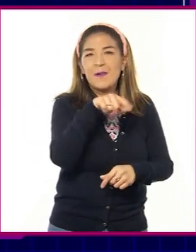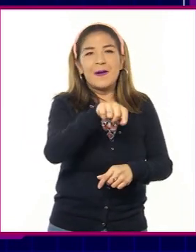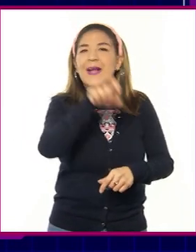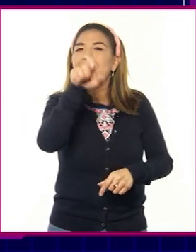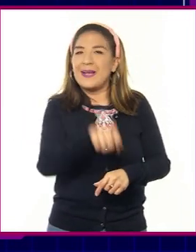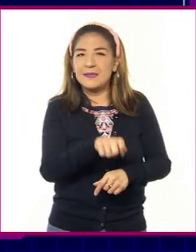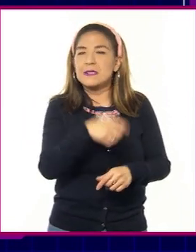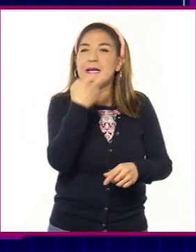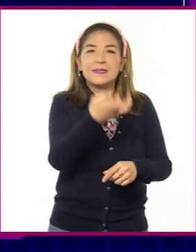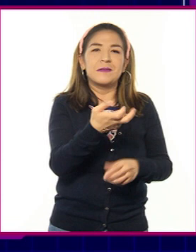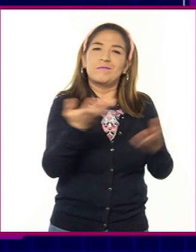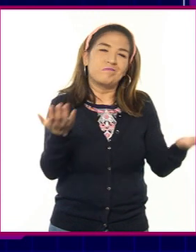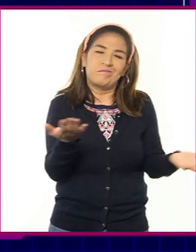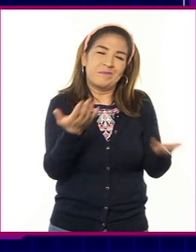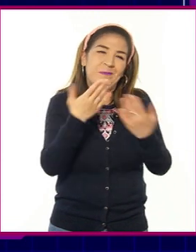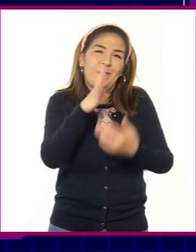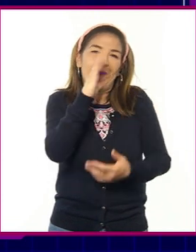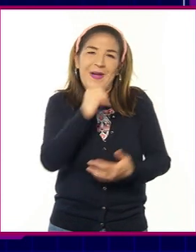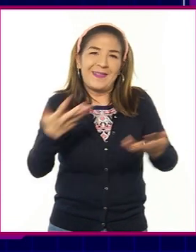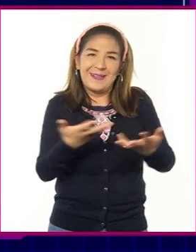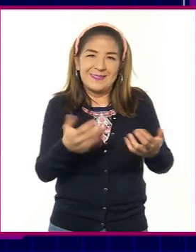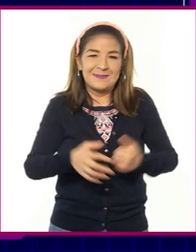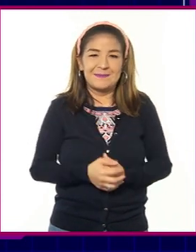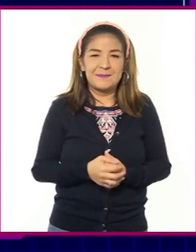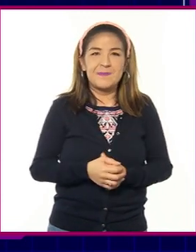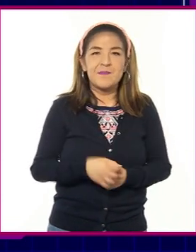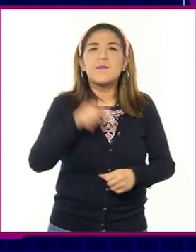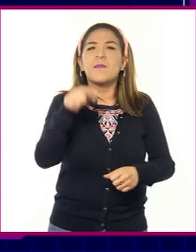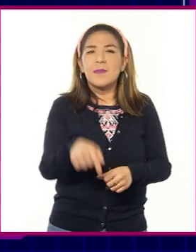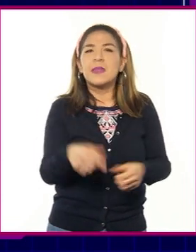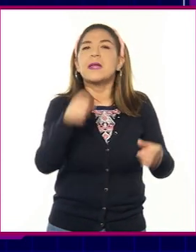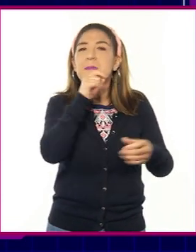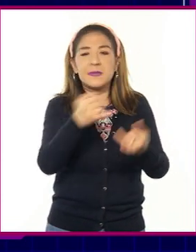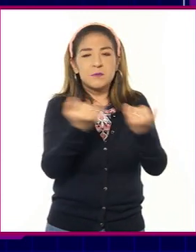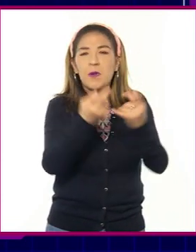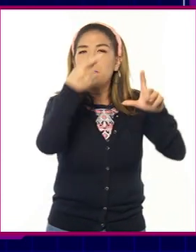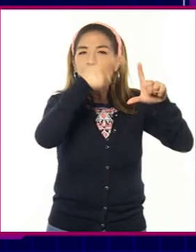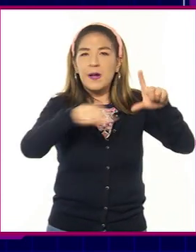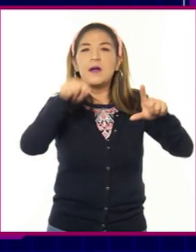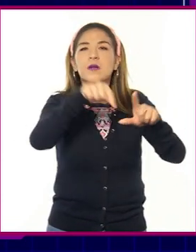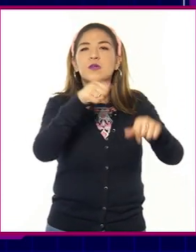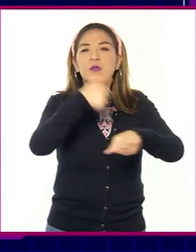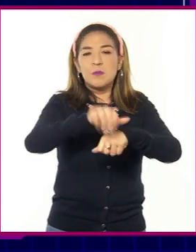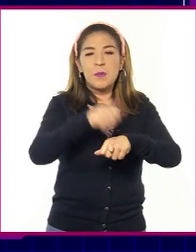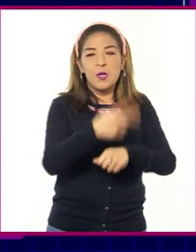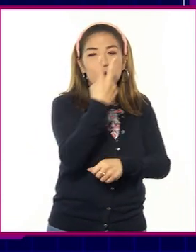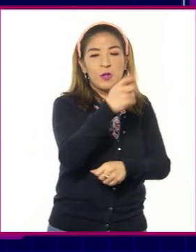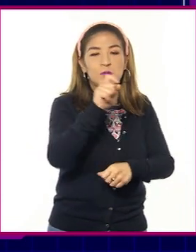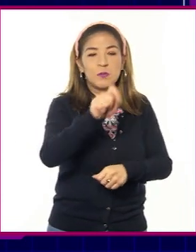y esto no tendría sentido. En la misma gráfica se muestra la coordenada